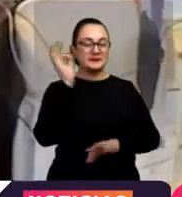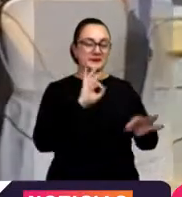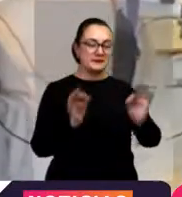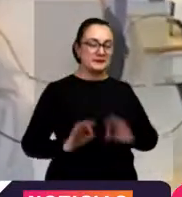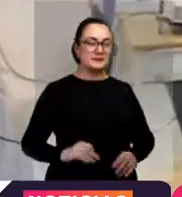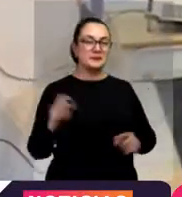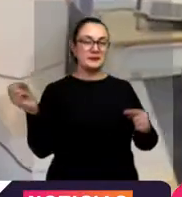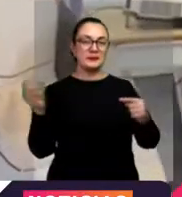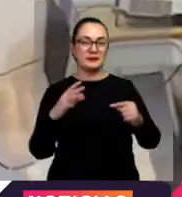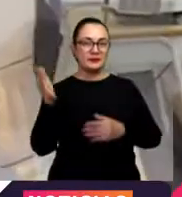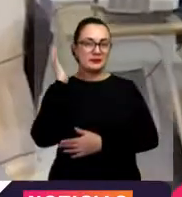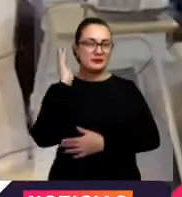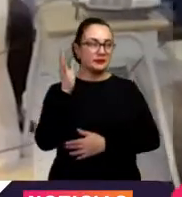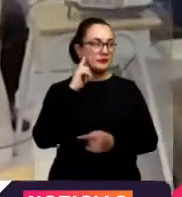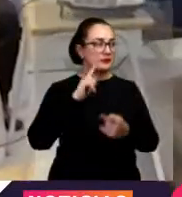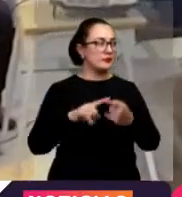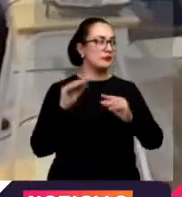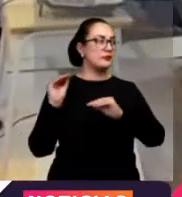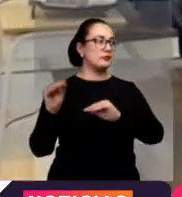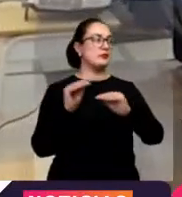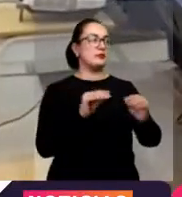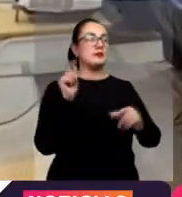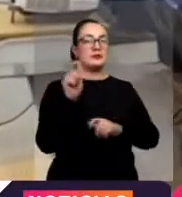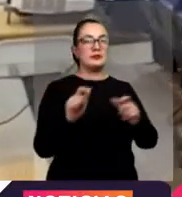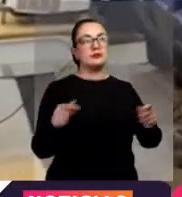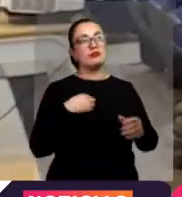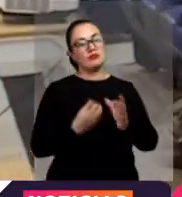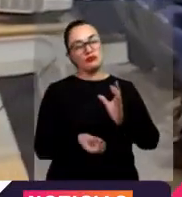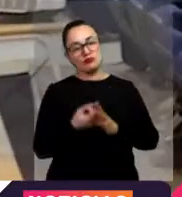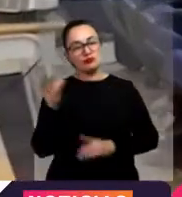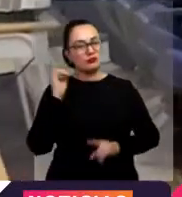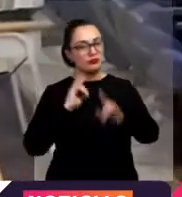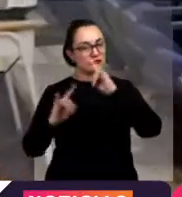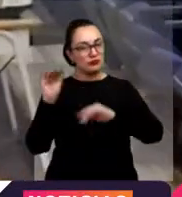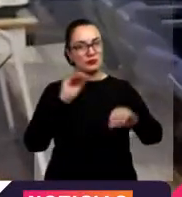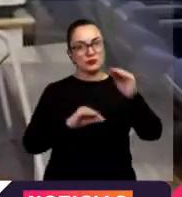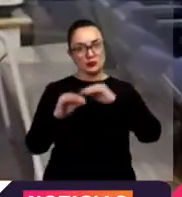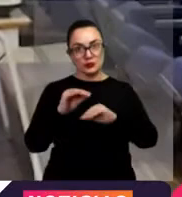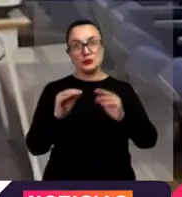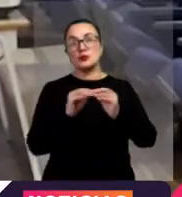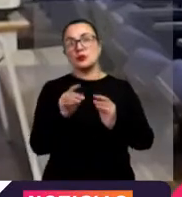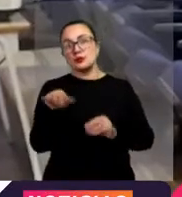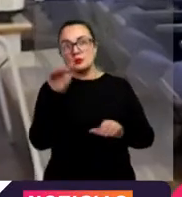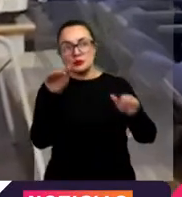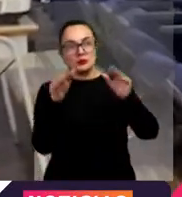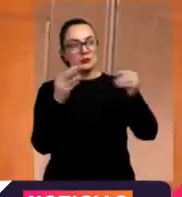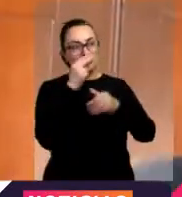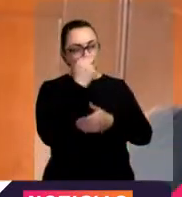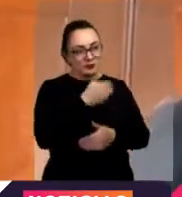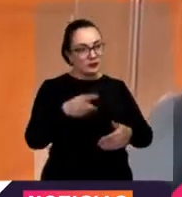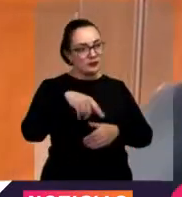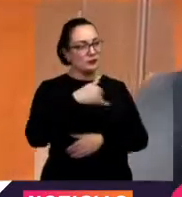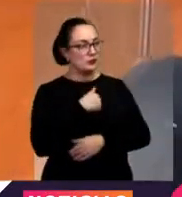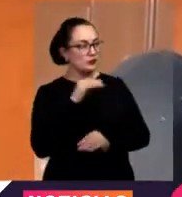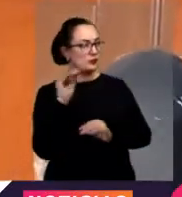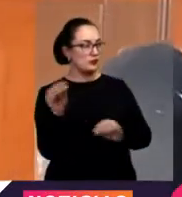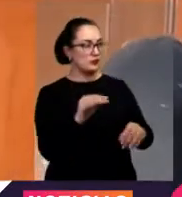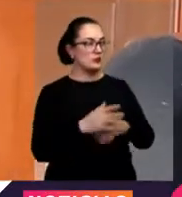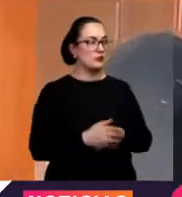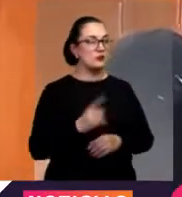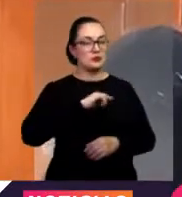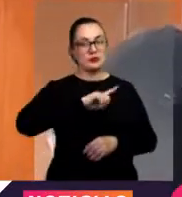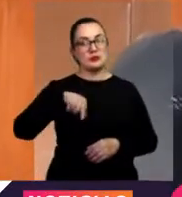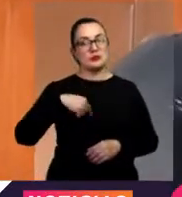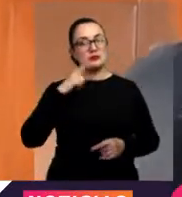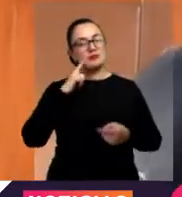que no solo capacitó a quienes generan productos audiovisuales, sino que convocó a niños y jóvenes. Nosotros el mensaje que queremos